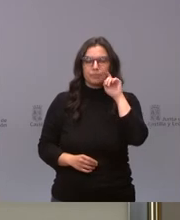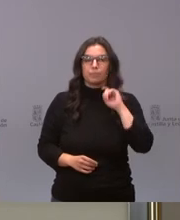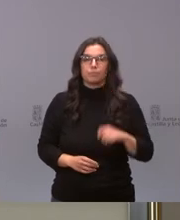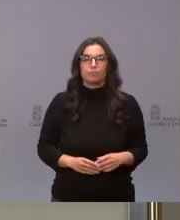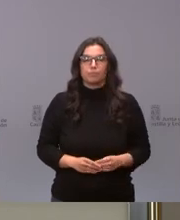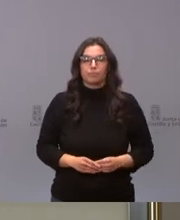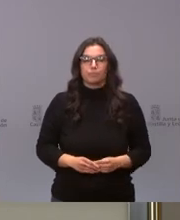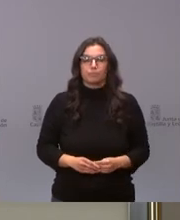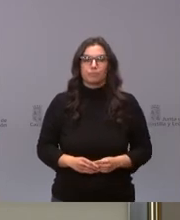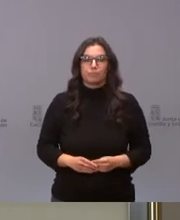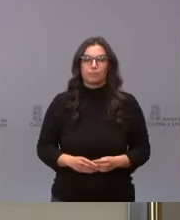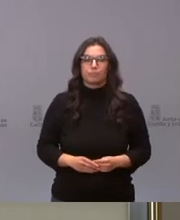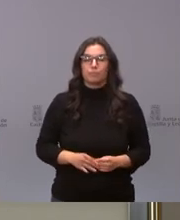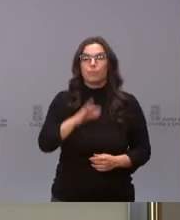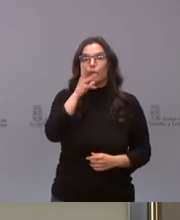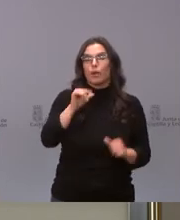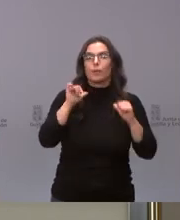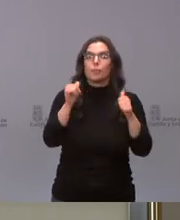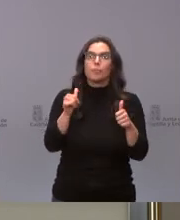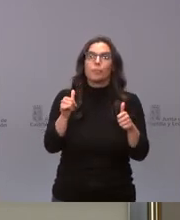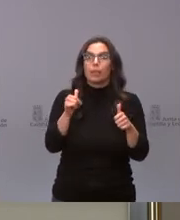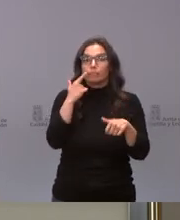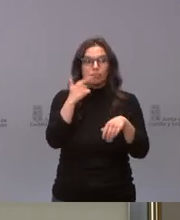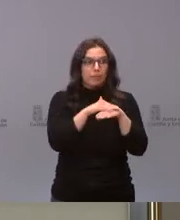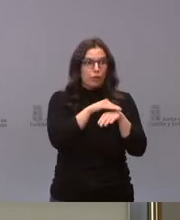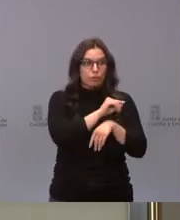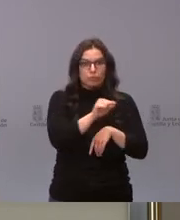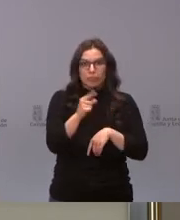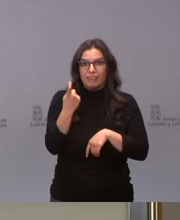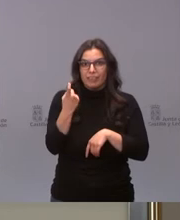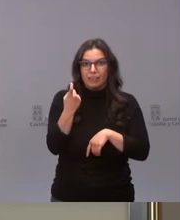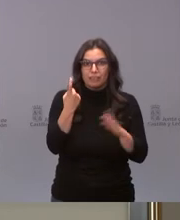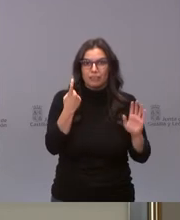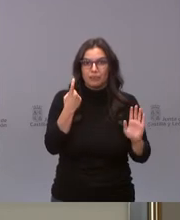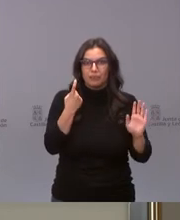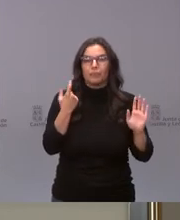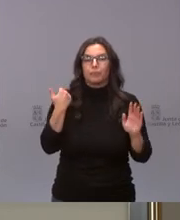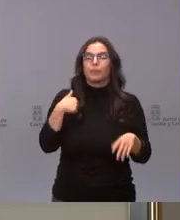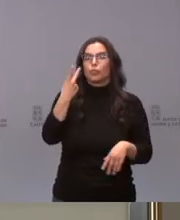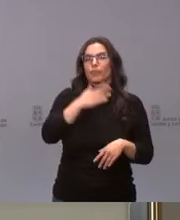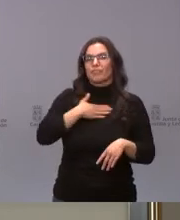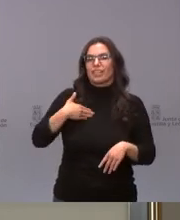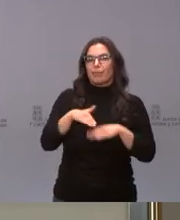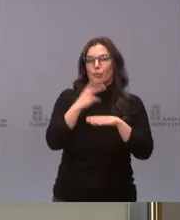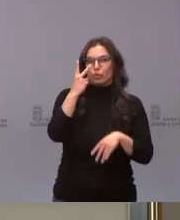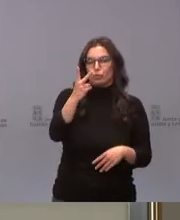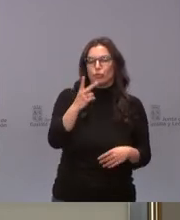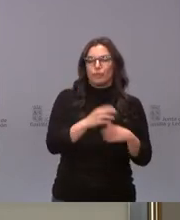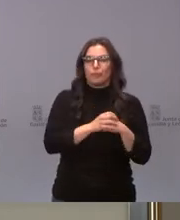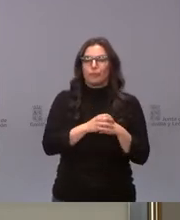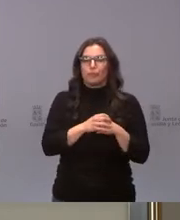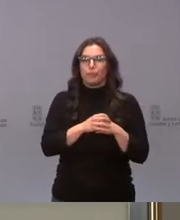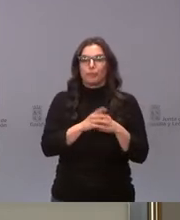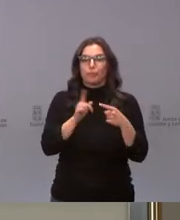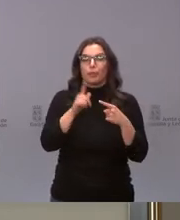Sí. Vamos a abrir en este momento. Espera. Perdón, perdón. Perdón. Yo quería hacerle dos preguntas. Una, no sé si en la